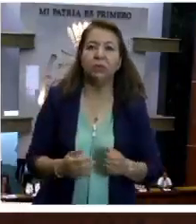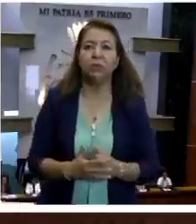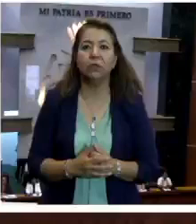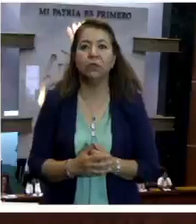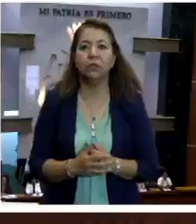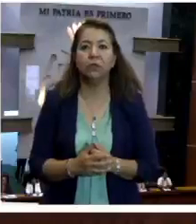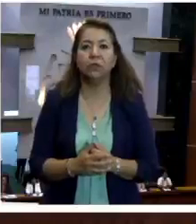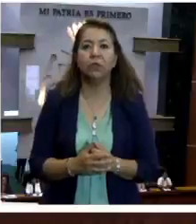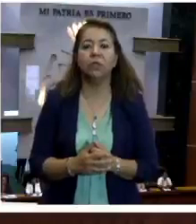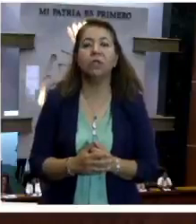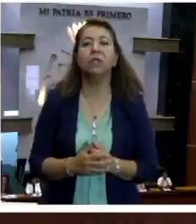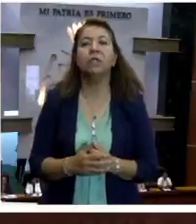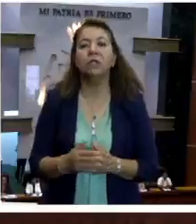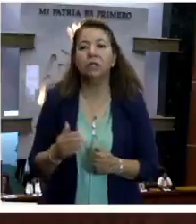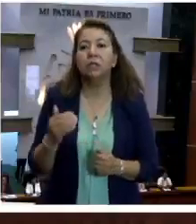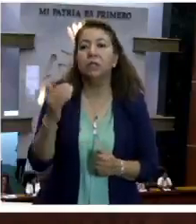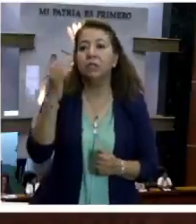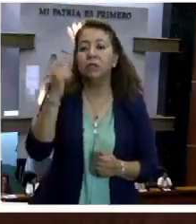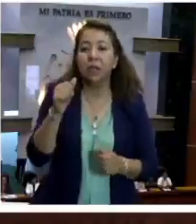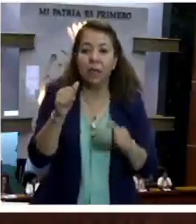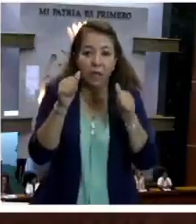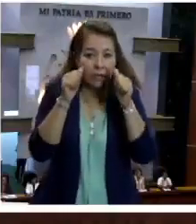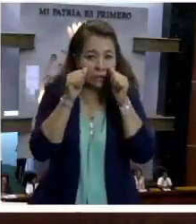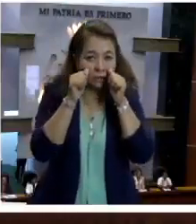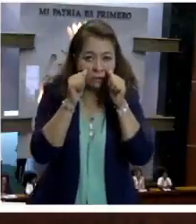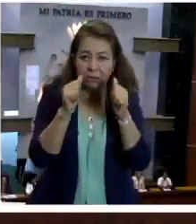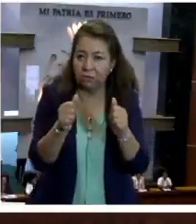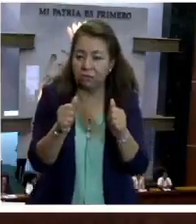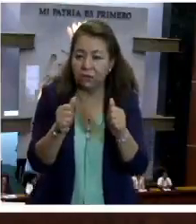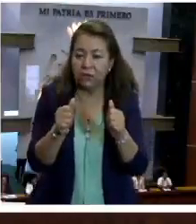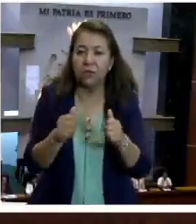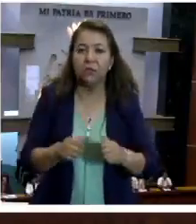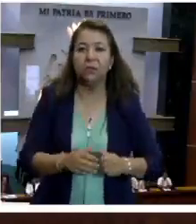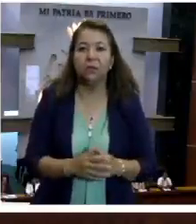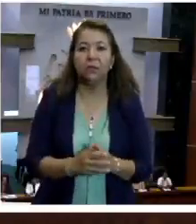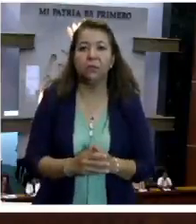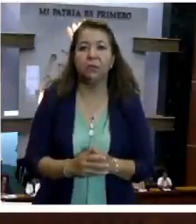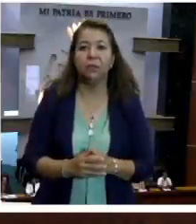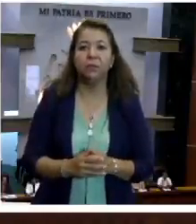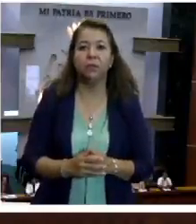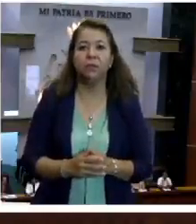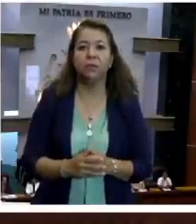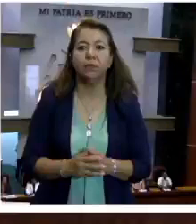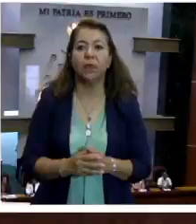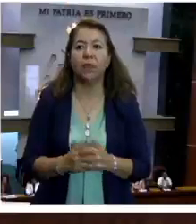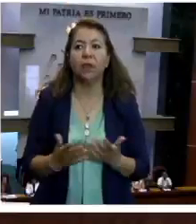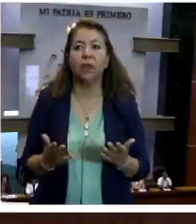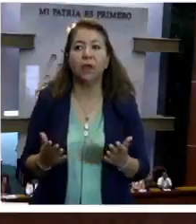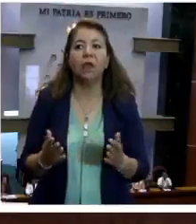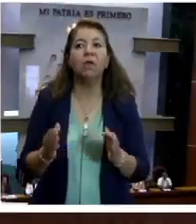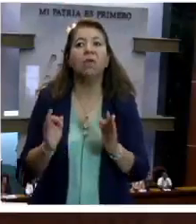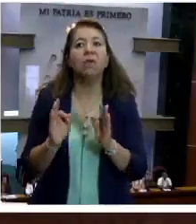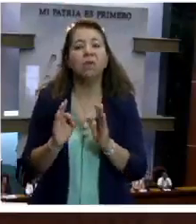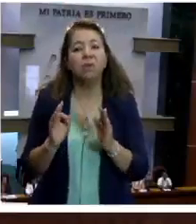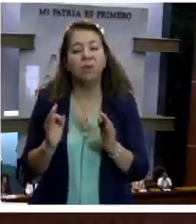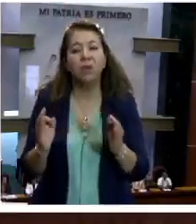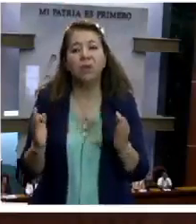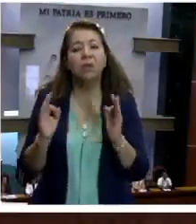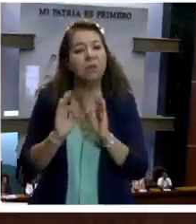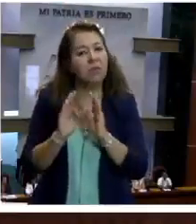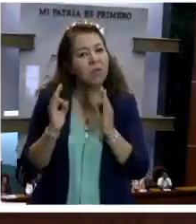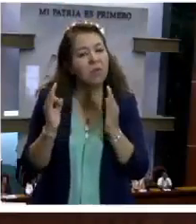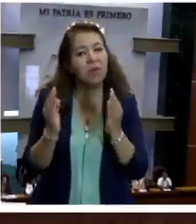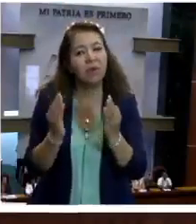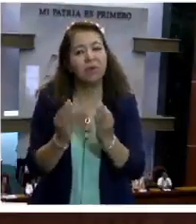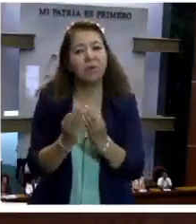precisamente concentrarnos en, por un lado, dar una formación educativa de